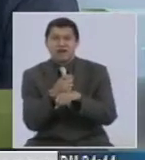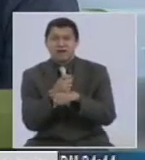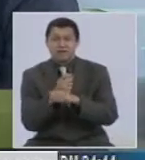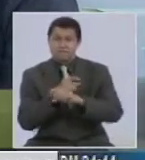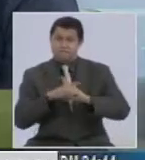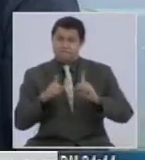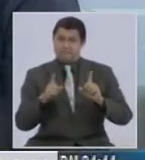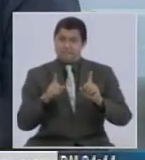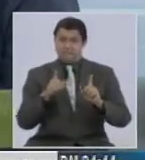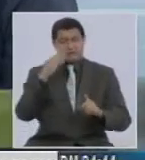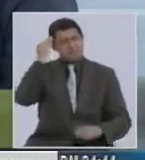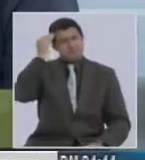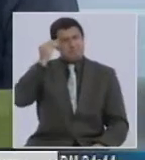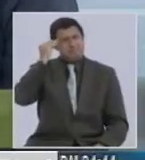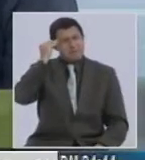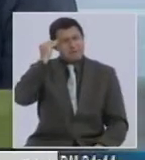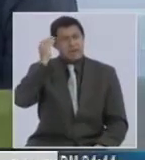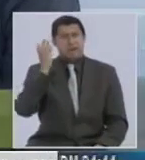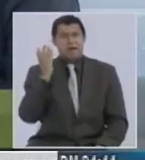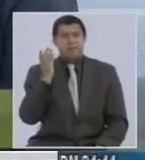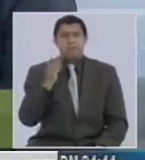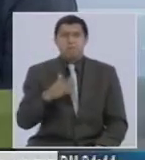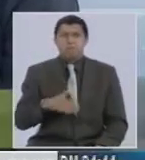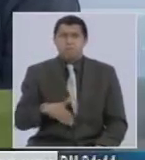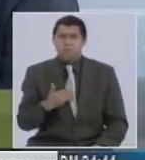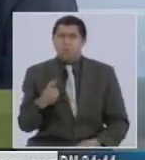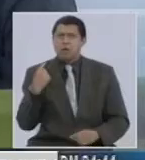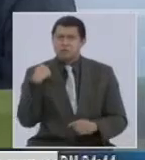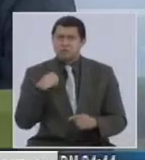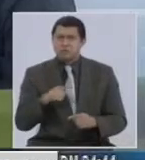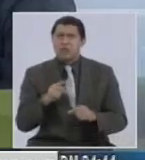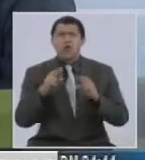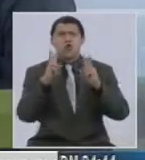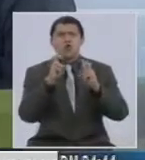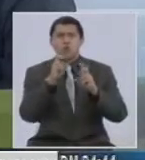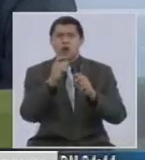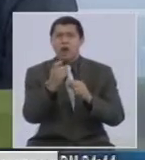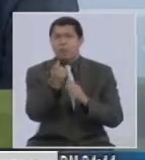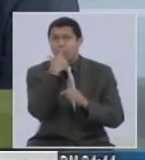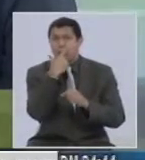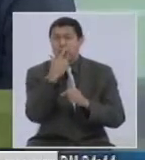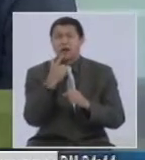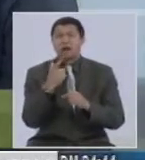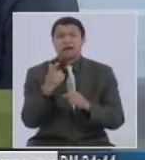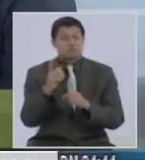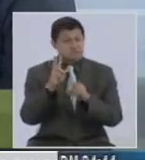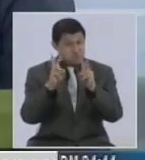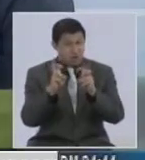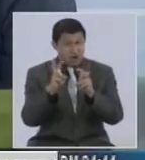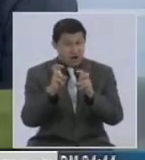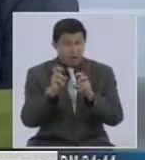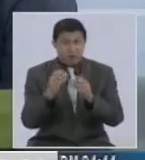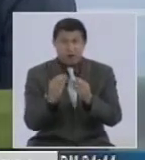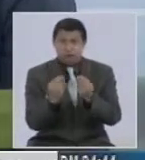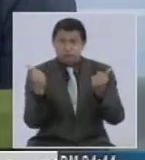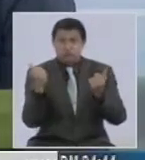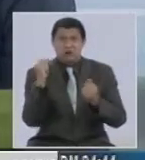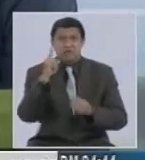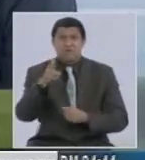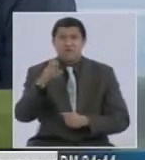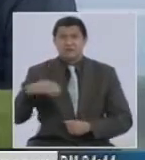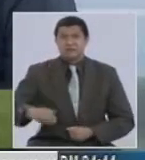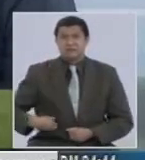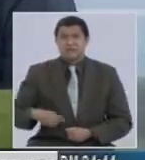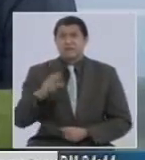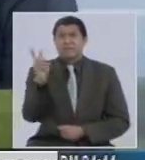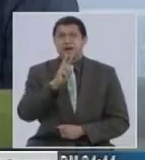Entonces, en función de poder lograr esos nuevos antivirales directos para la erradicación del virus en el país,